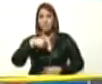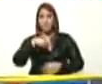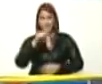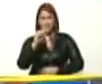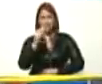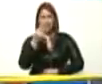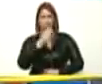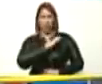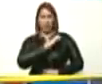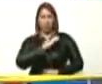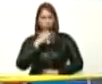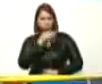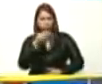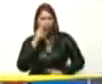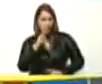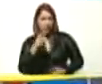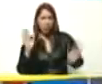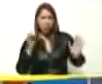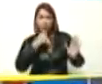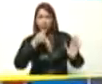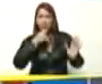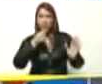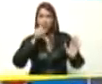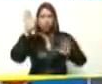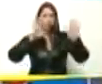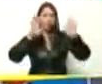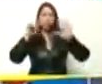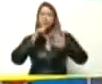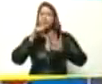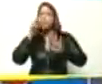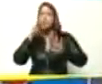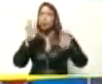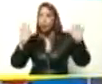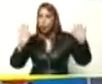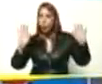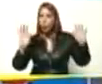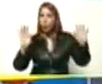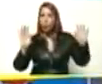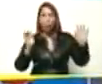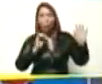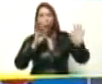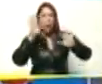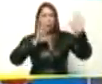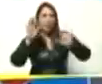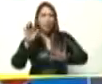ustedes vieron, entrevista, levanten la mano, los que no la vieron,